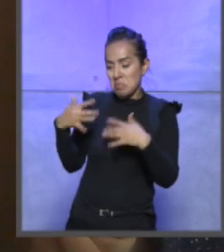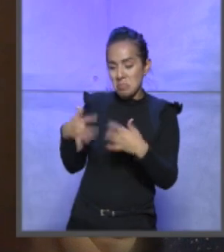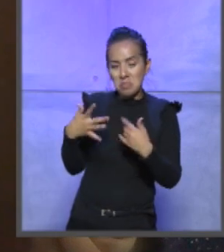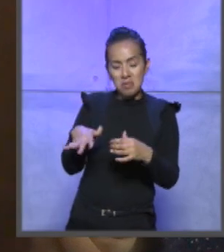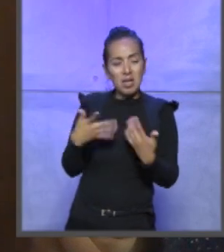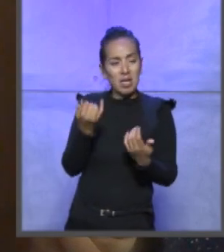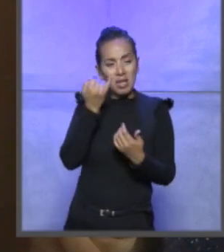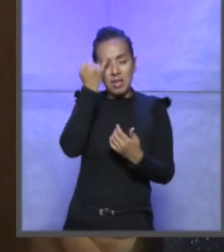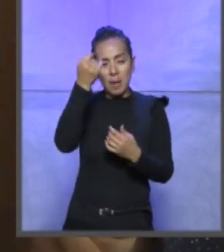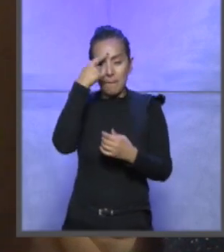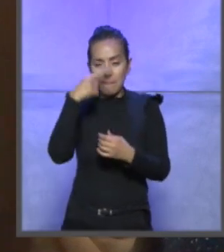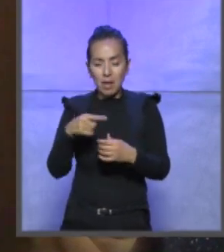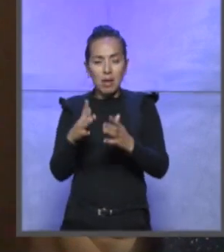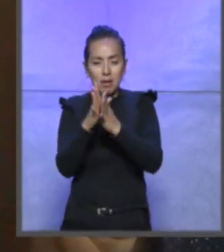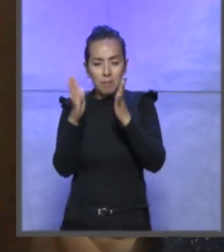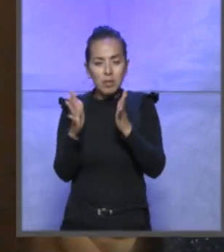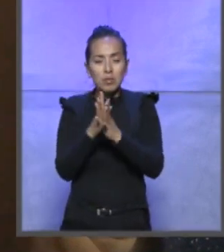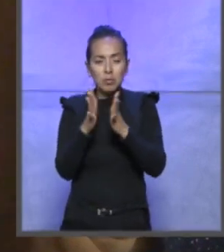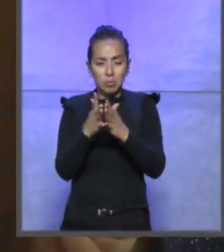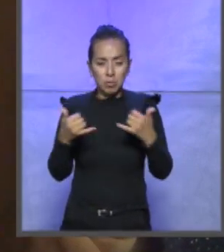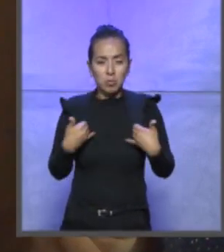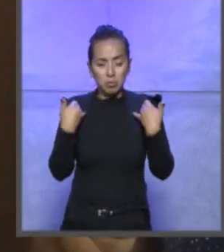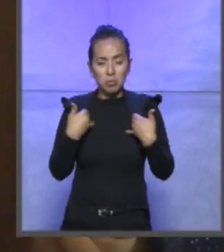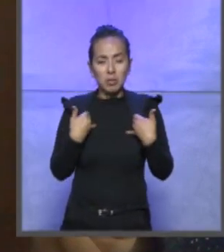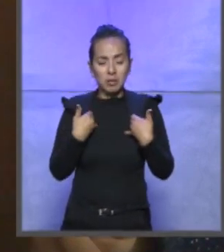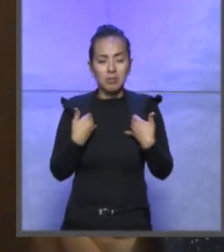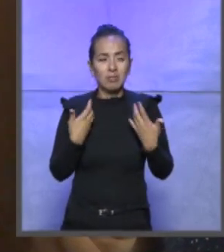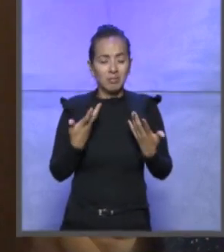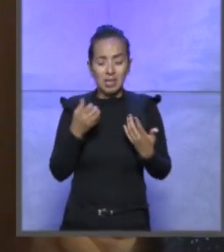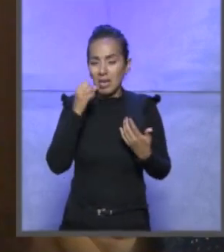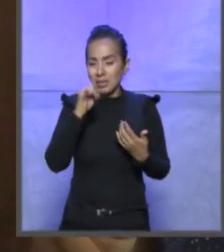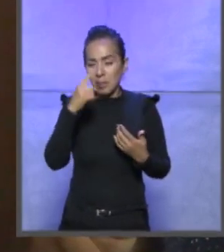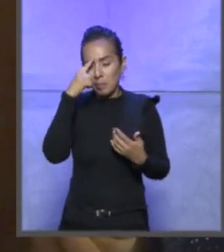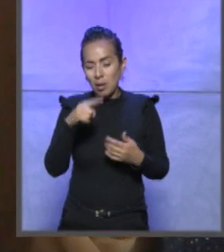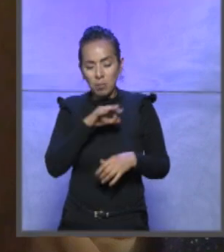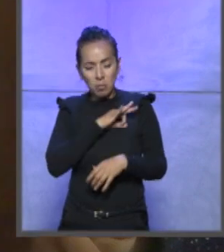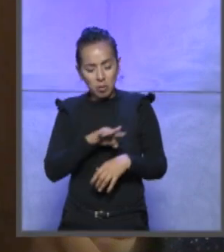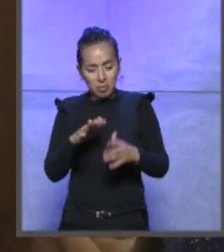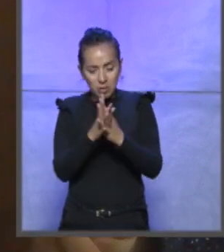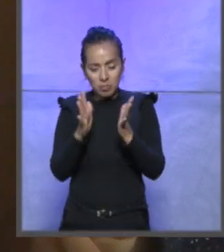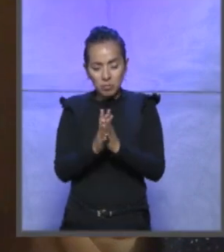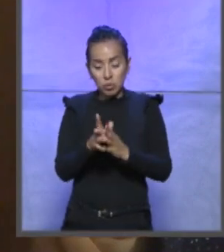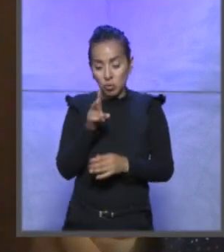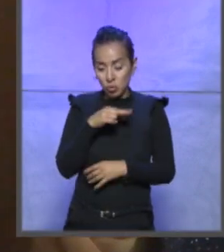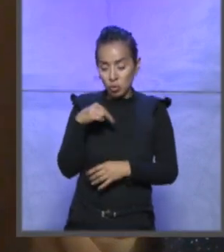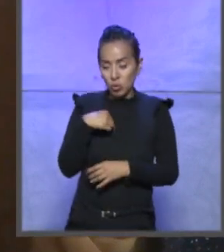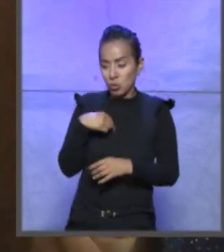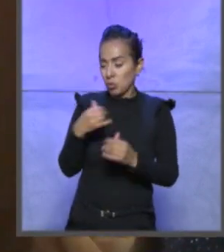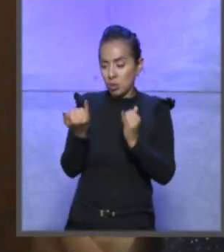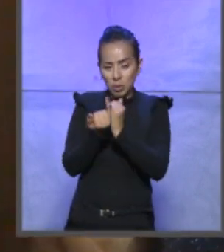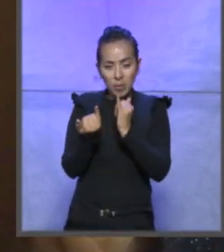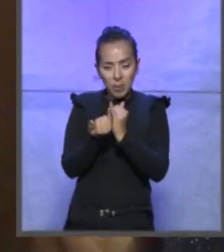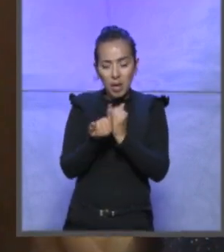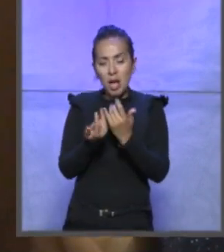idea para que haya esa participación juvenil y más espacios así en los que podamos participar tanto nosotros como